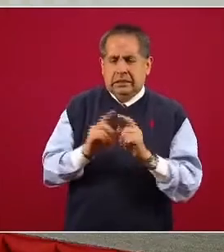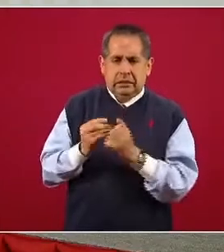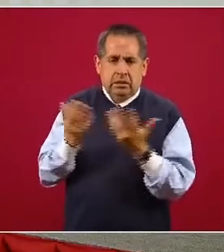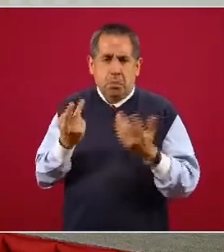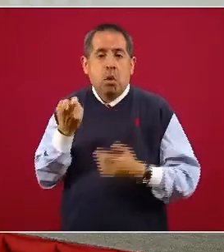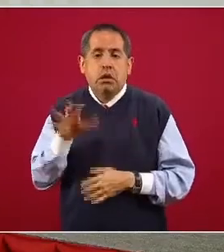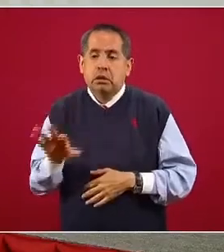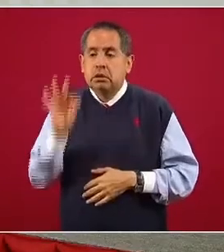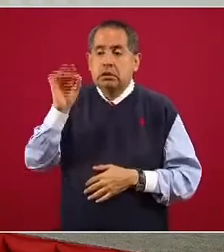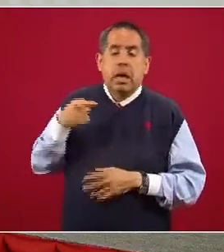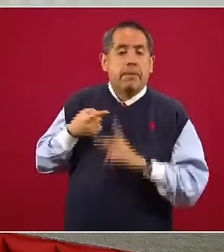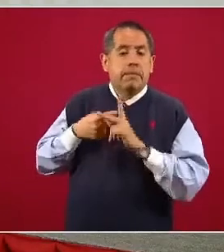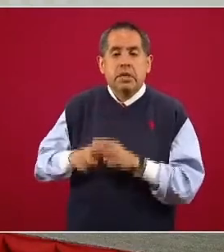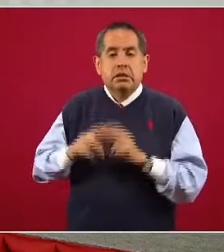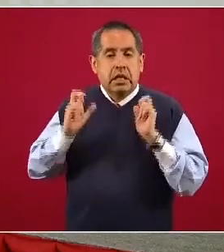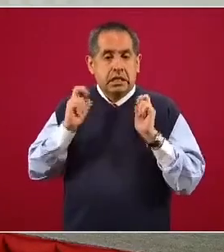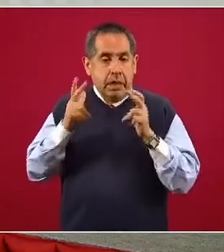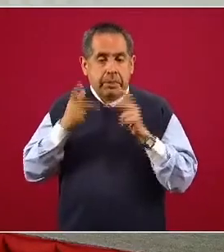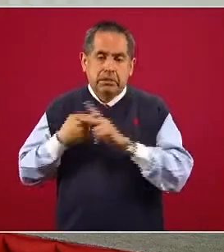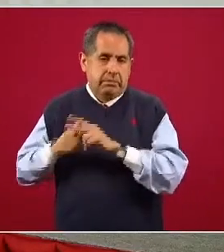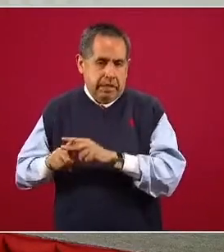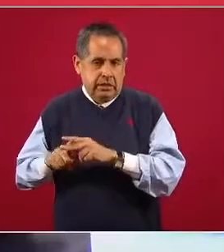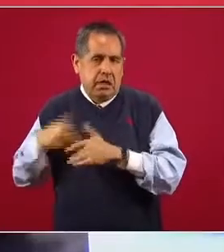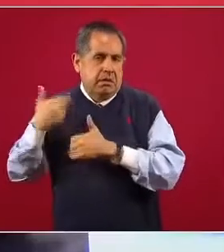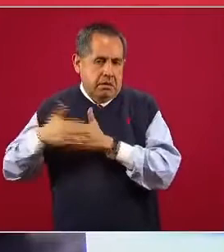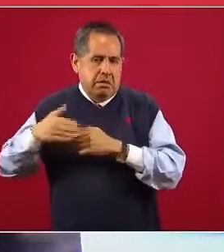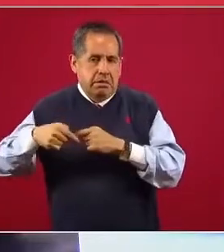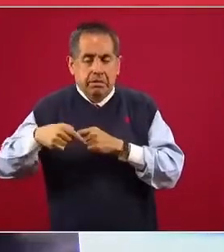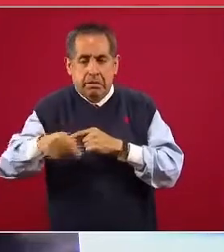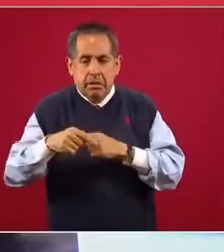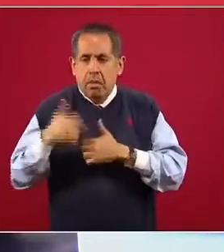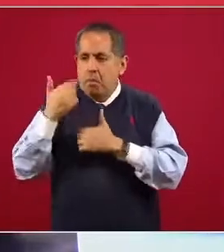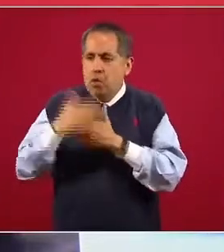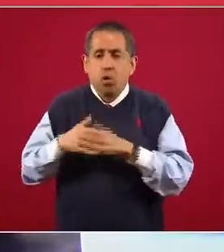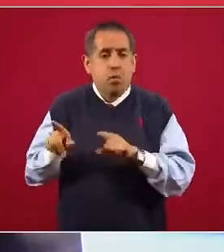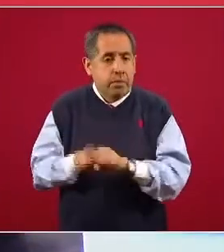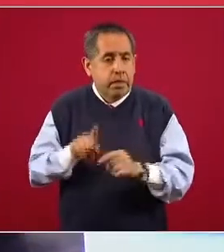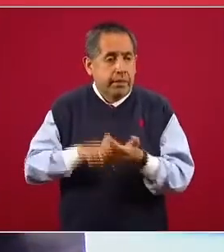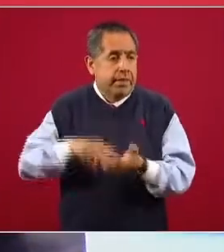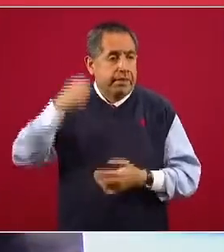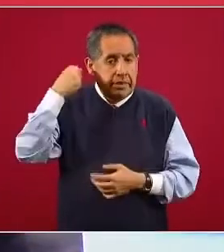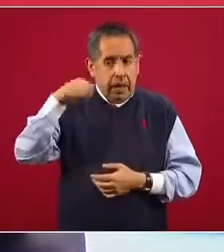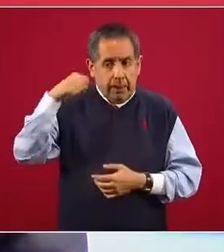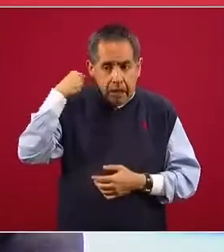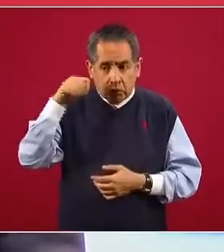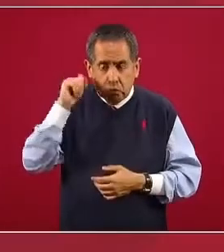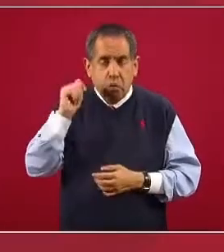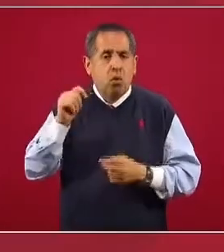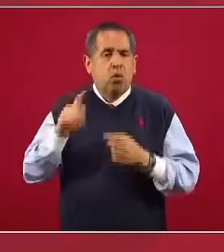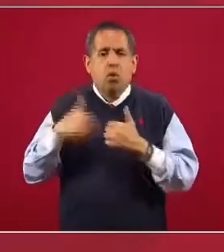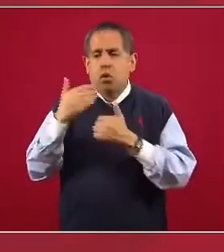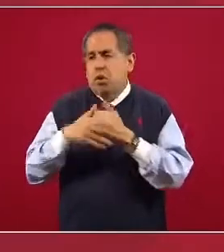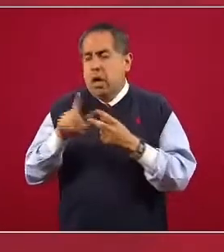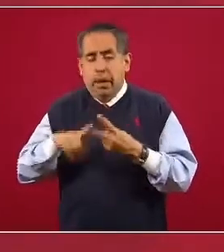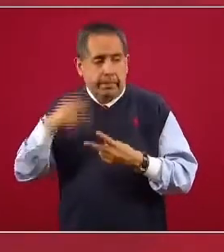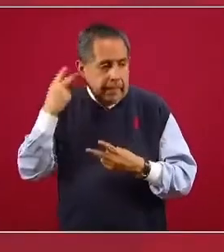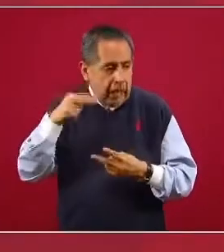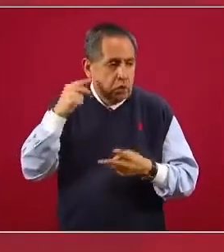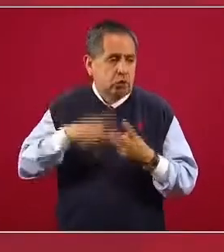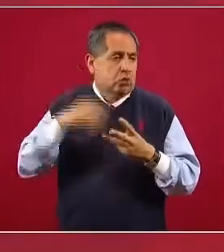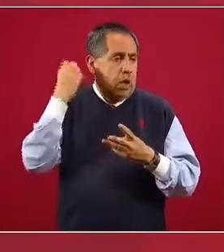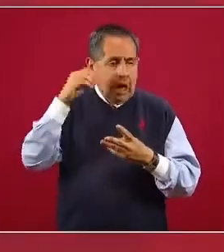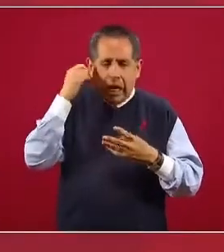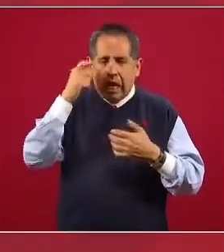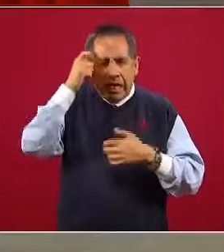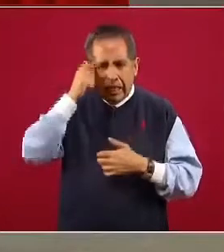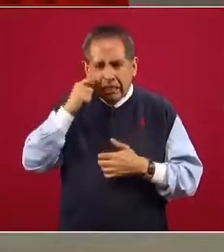seleccionamos Chiapas como el punto de arranque. Estamos viendo de hacerlo en Tabasco la próxima semana, Veracruz,